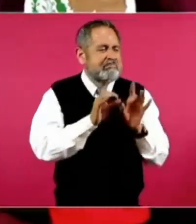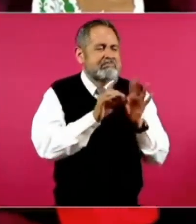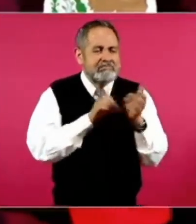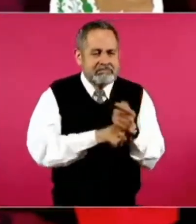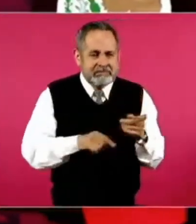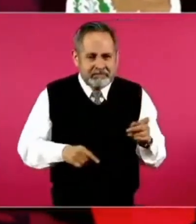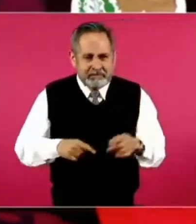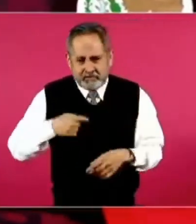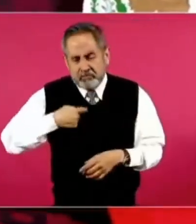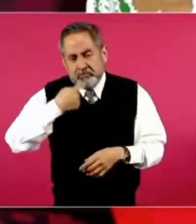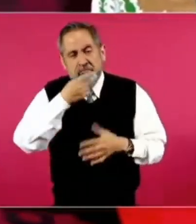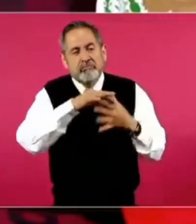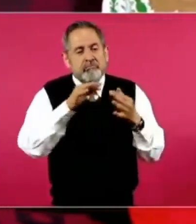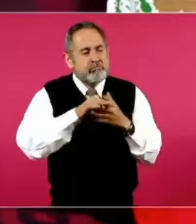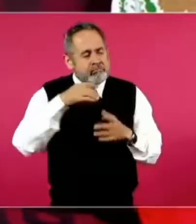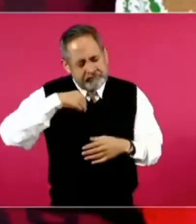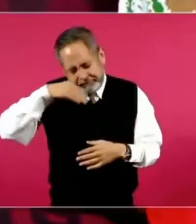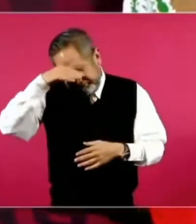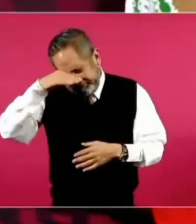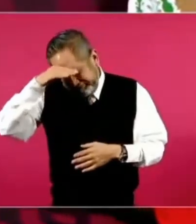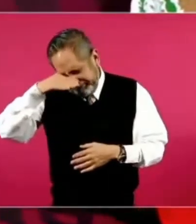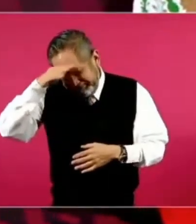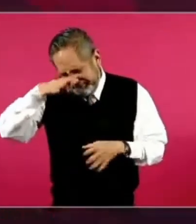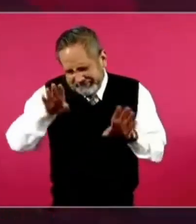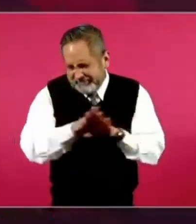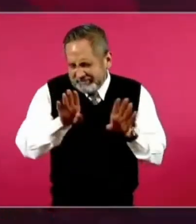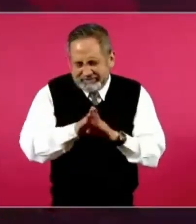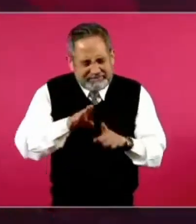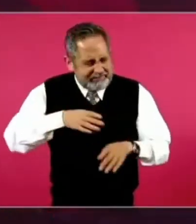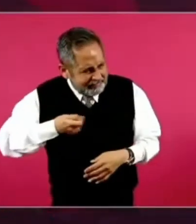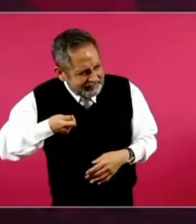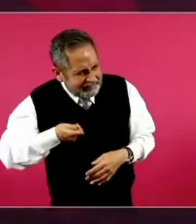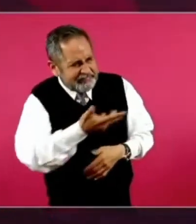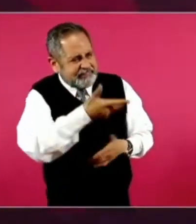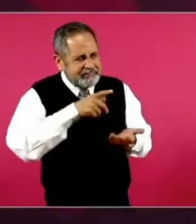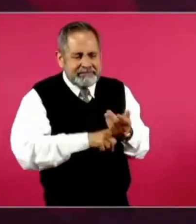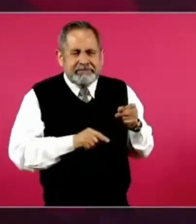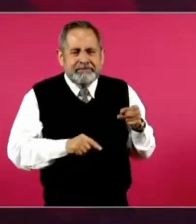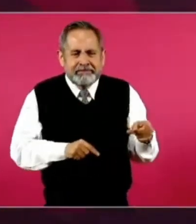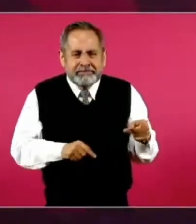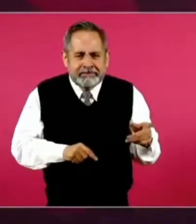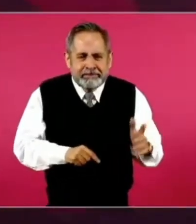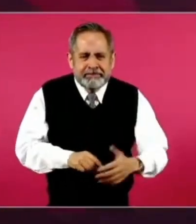yo haya buscado cómo